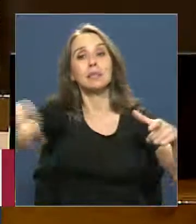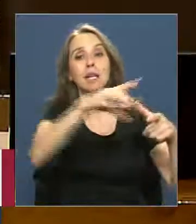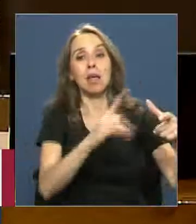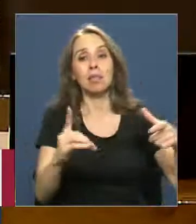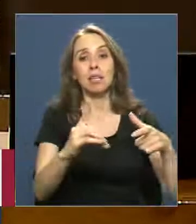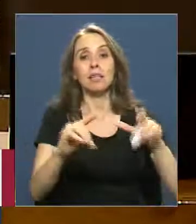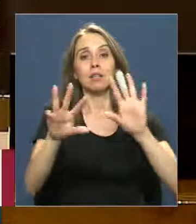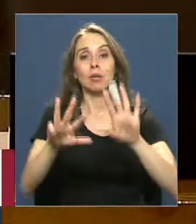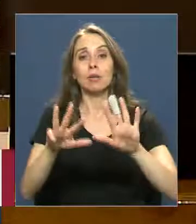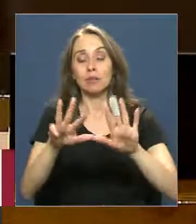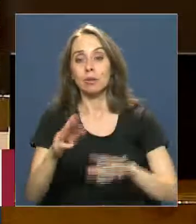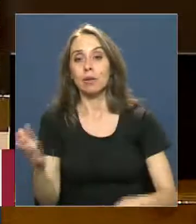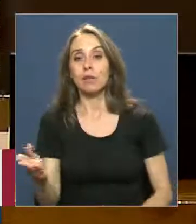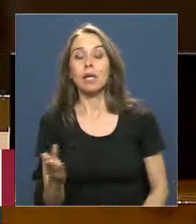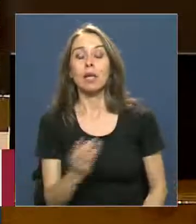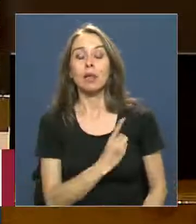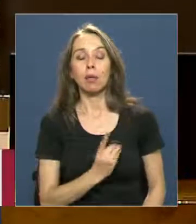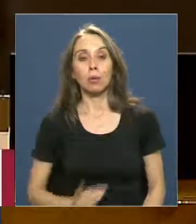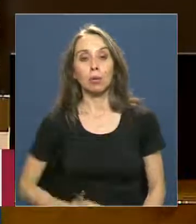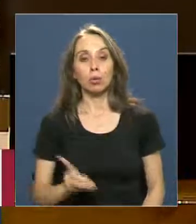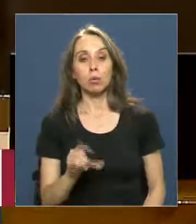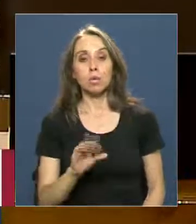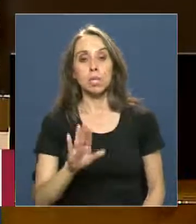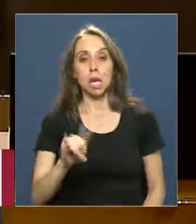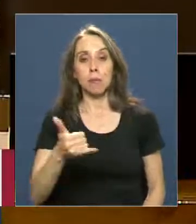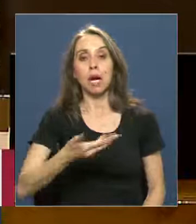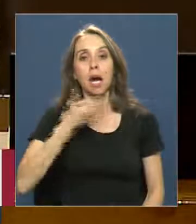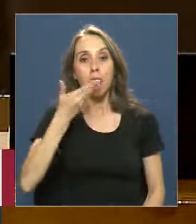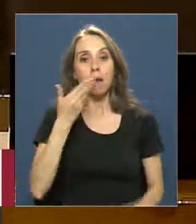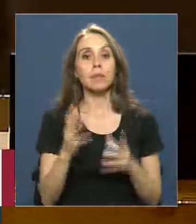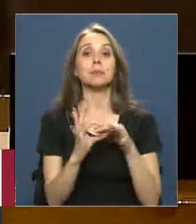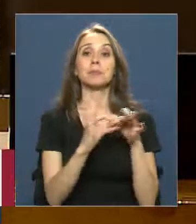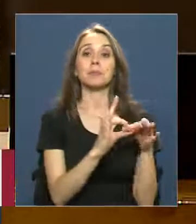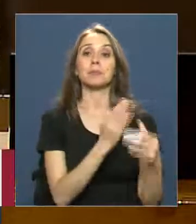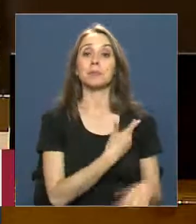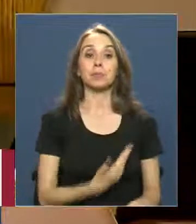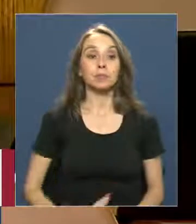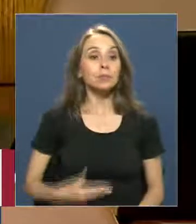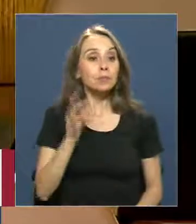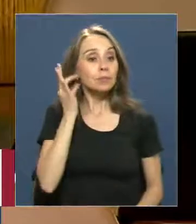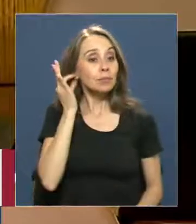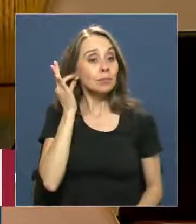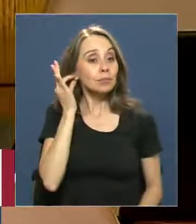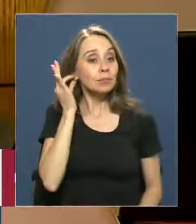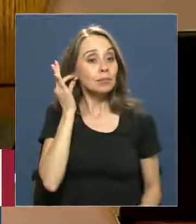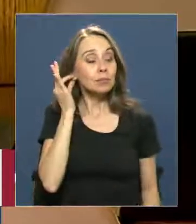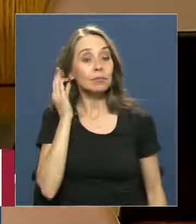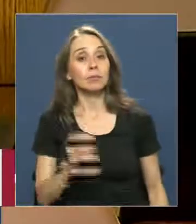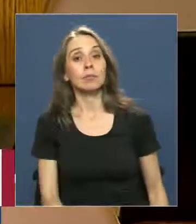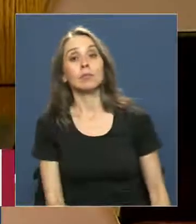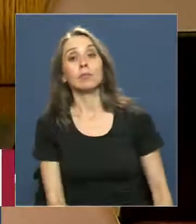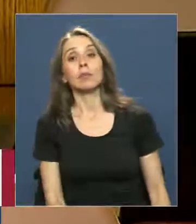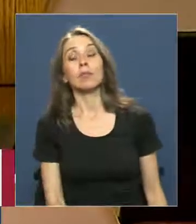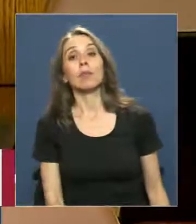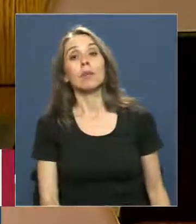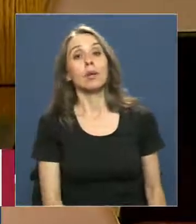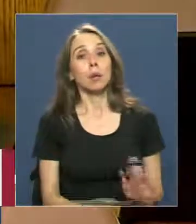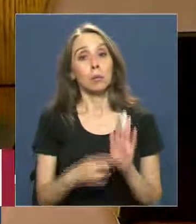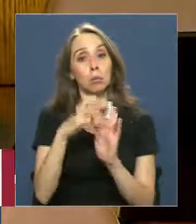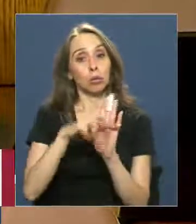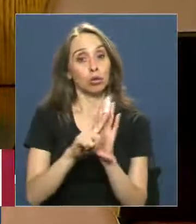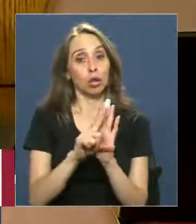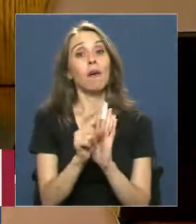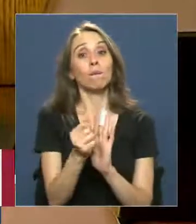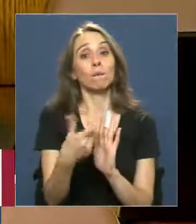Sabaj Villalobos. Tiene usted la palabra. Gracias, presidenta. Para valorar este proyecto